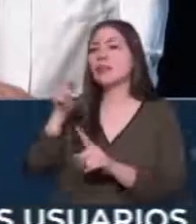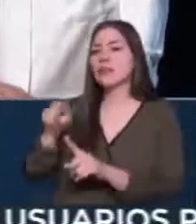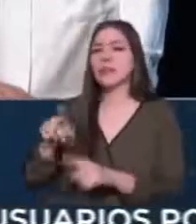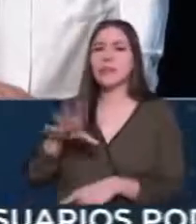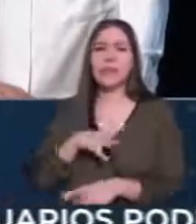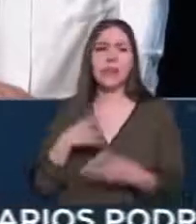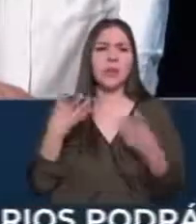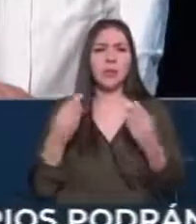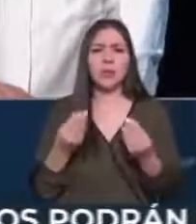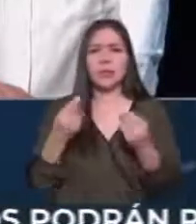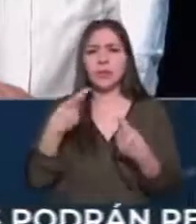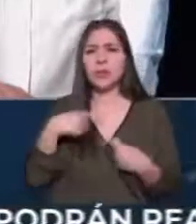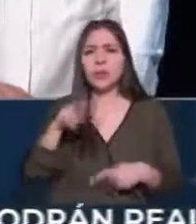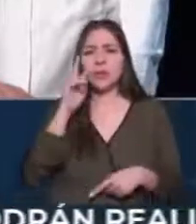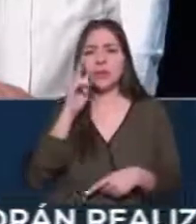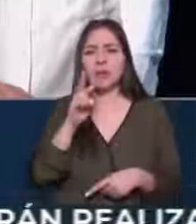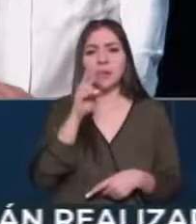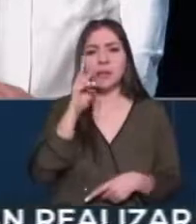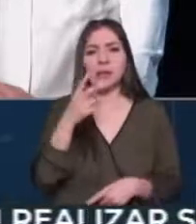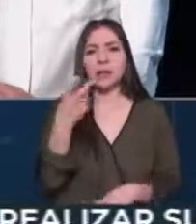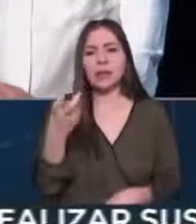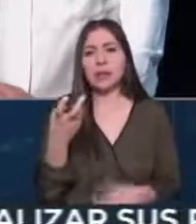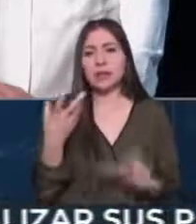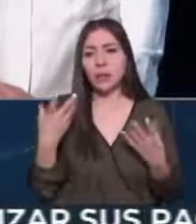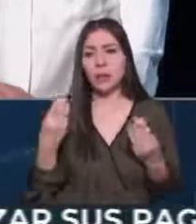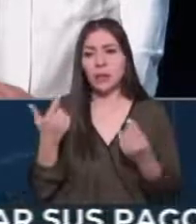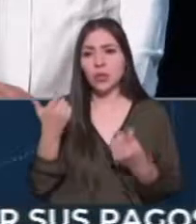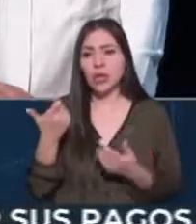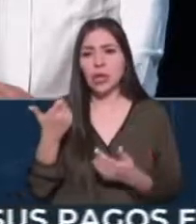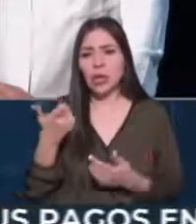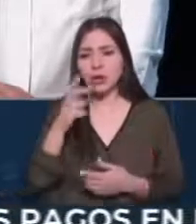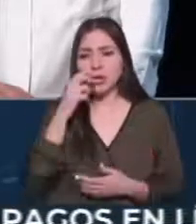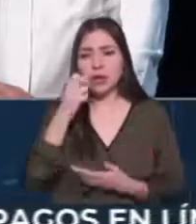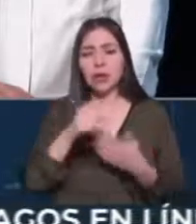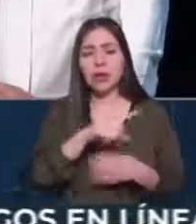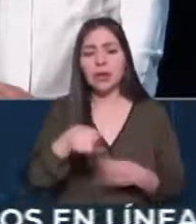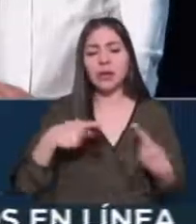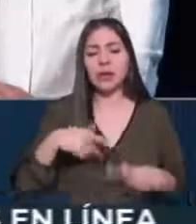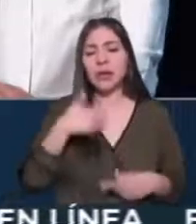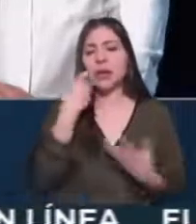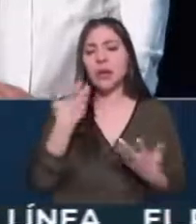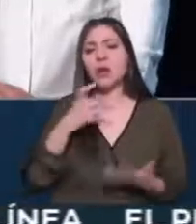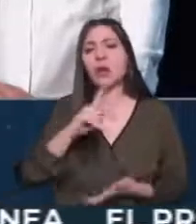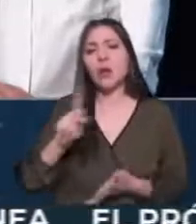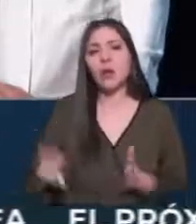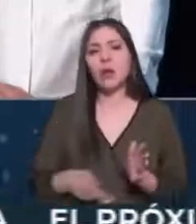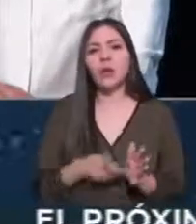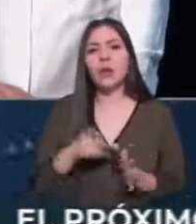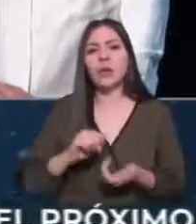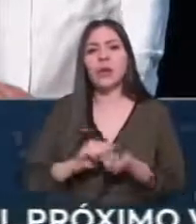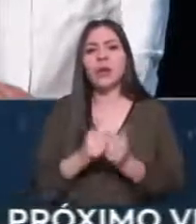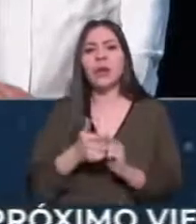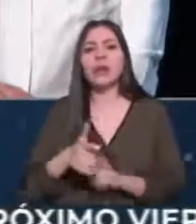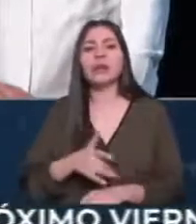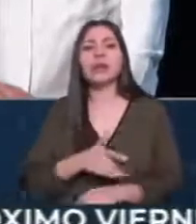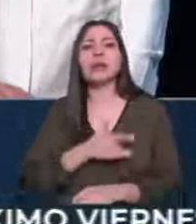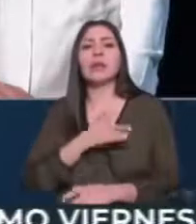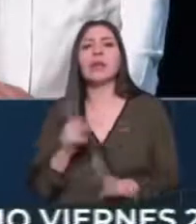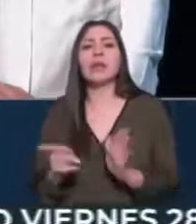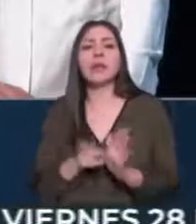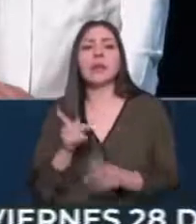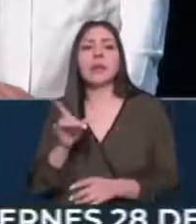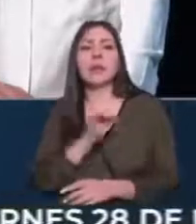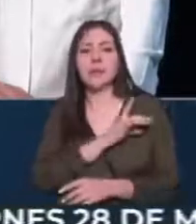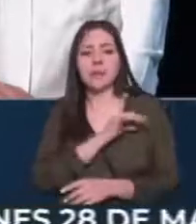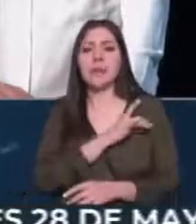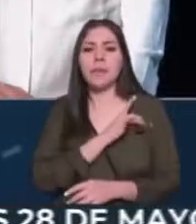miles de reproducciones. Se está metiendo mucho dinero y se quiere tratar a la sociedad de nuevo a meterles el miedo, esa misma